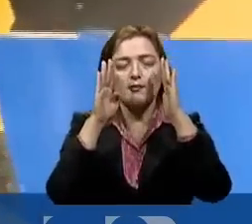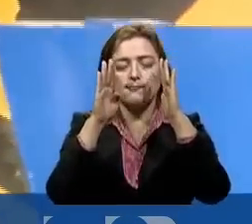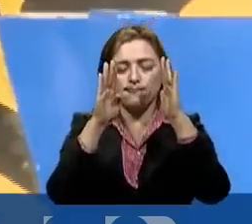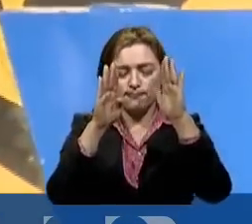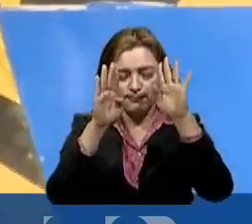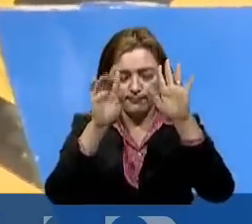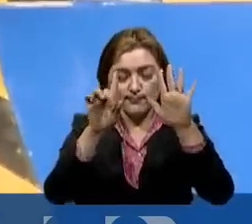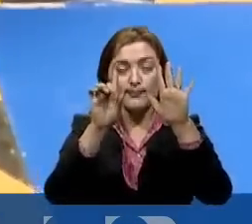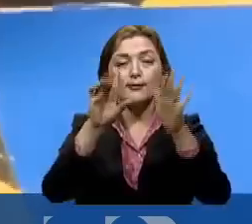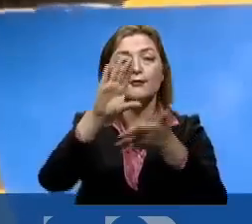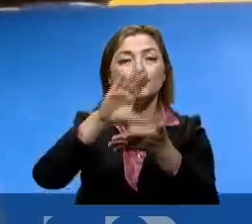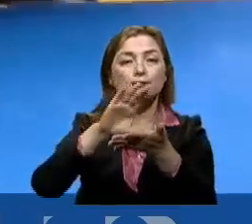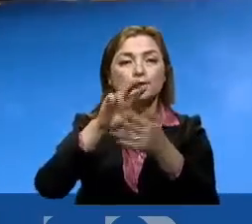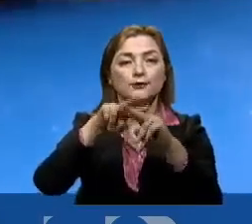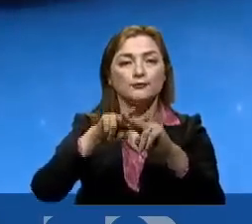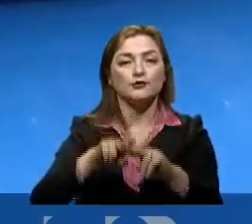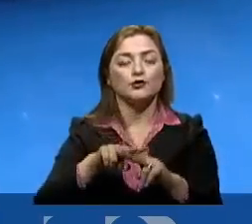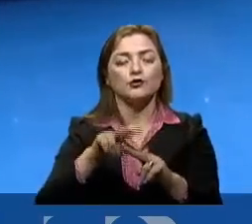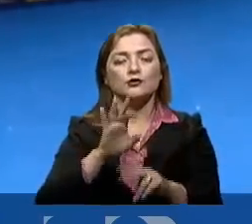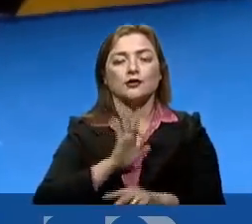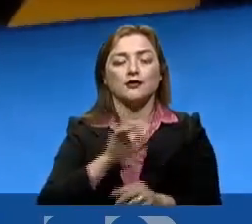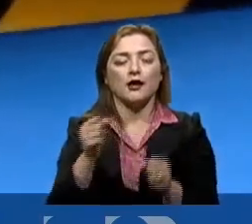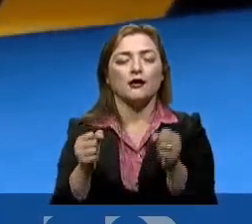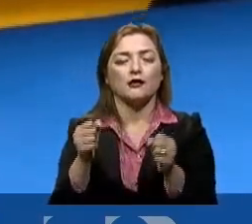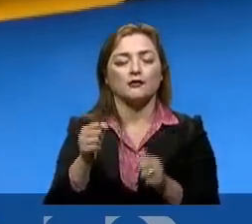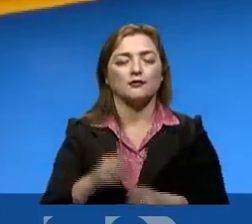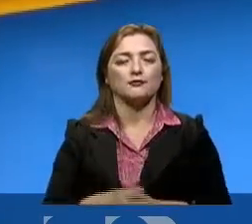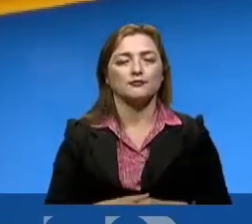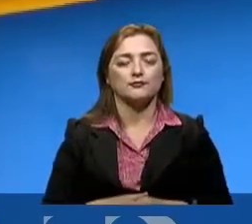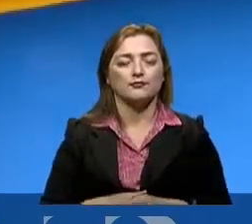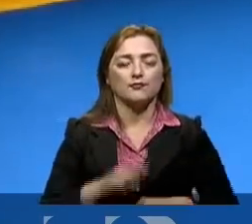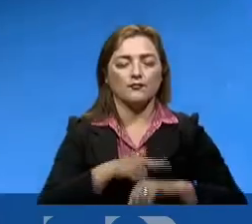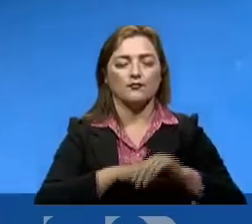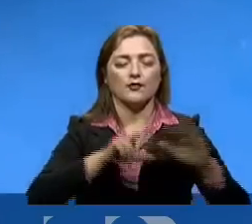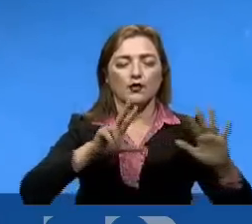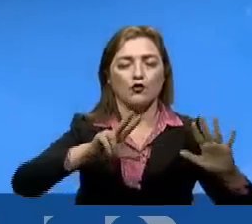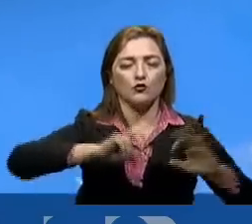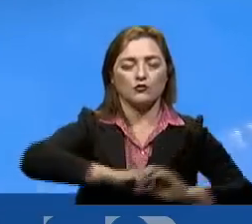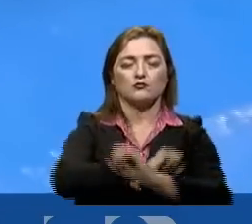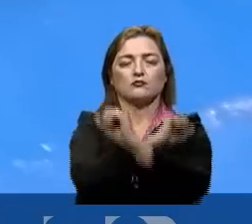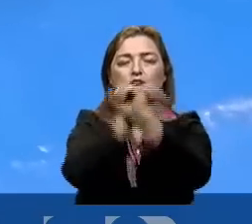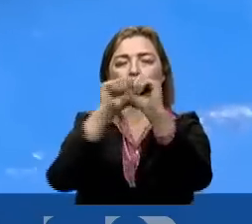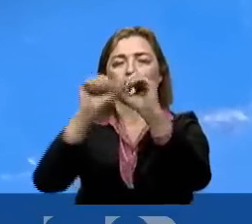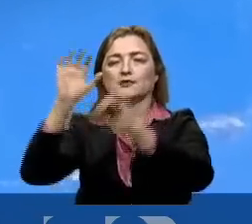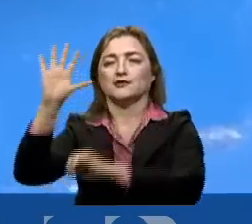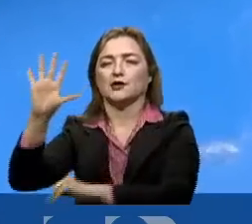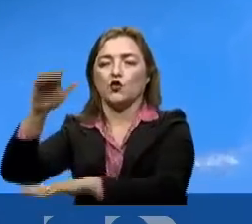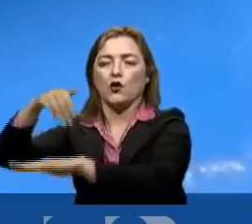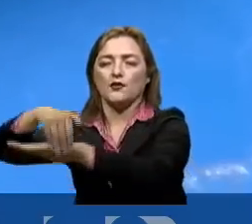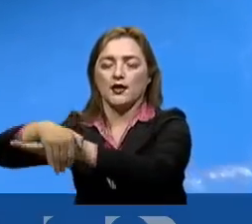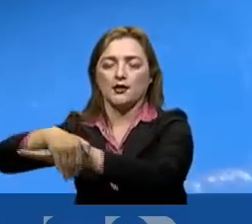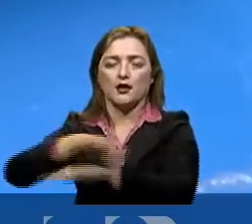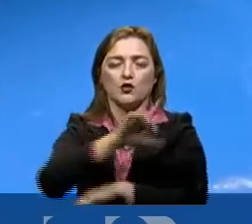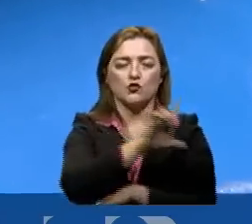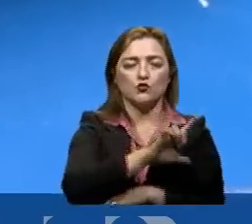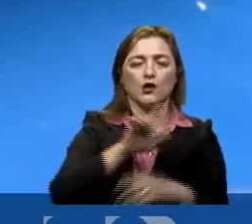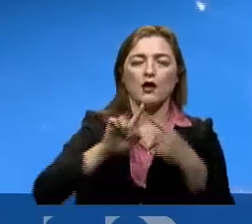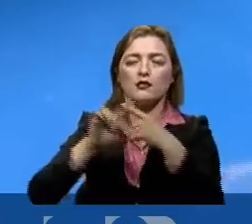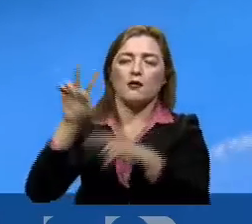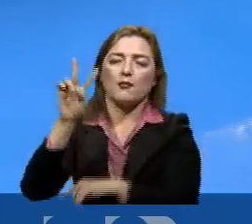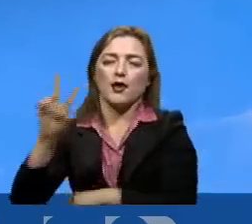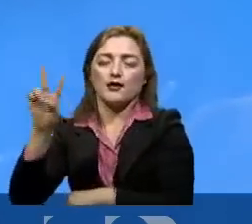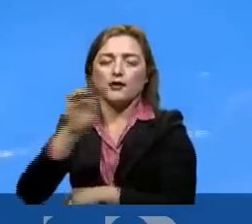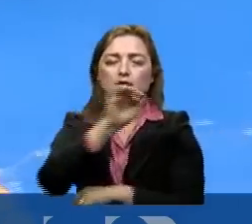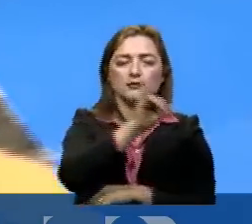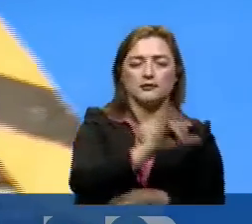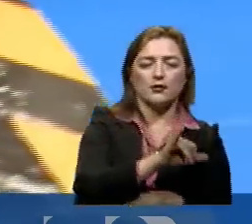estarán brindando ya la revisión técnica vehicular. Estamos en un horario de 8 de la mañana a 5 de la tarde de lunes a viernes y los